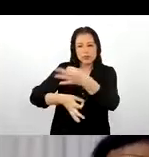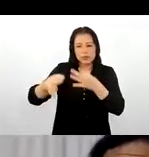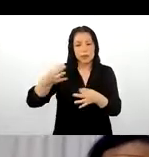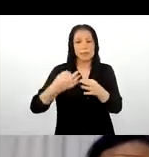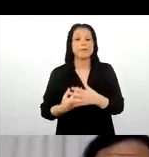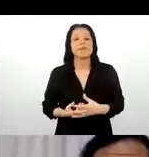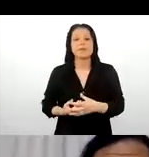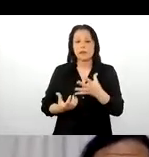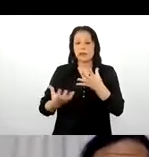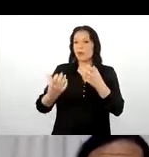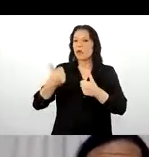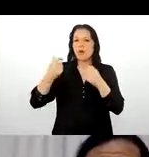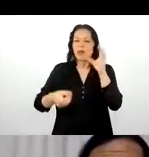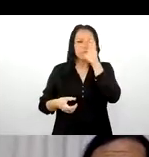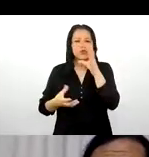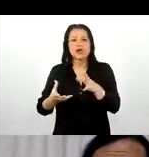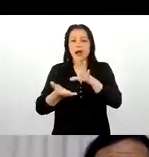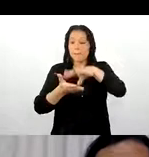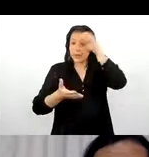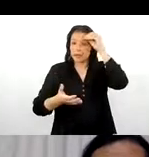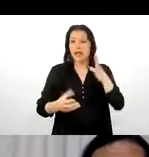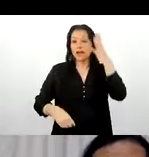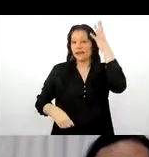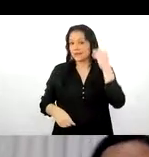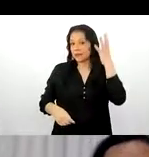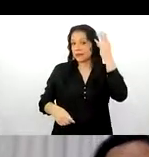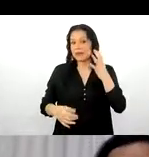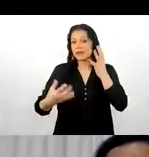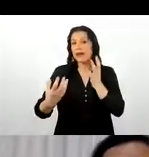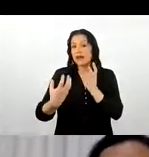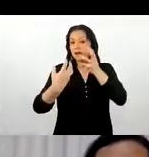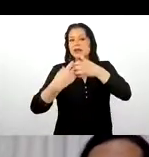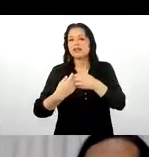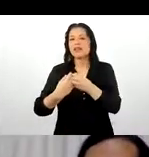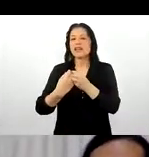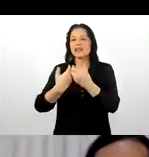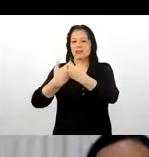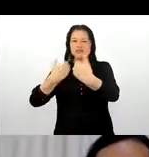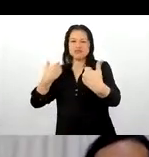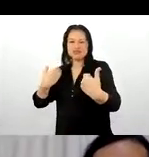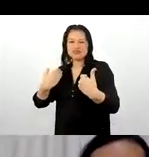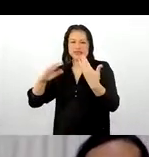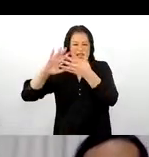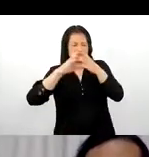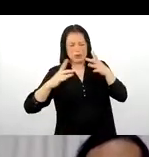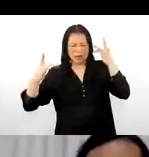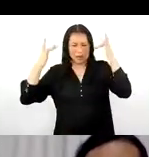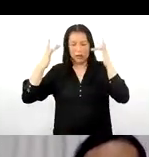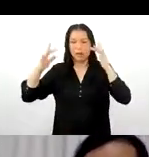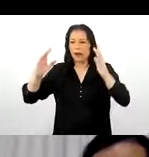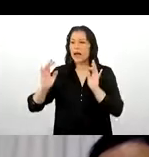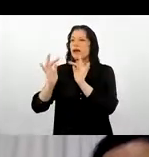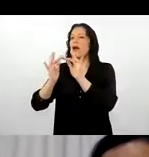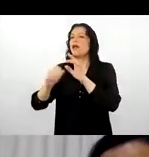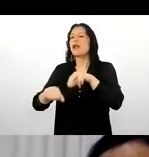Que busca aprender, que busca involucrarse, que busca una desconexión de lo urbano para poder conectarse en un entorno más